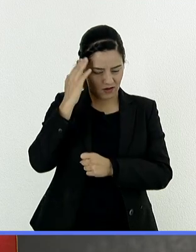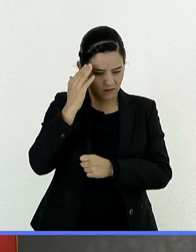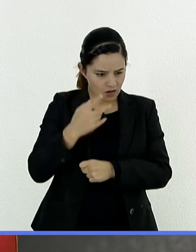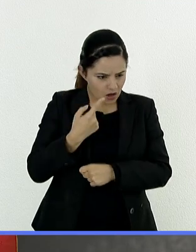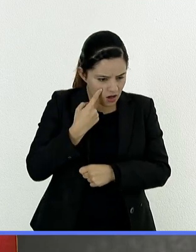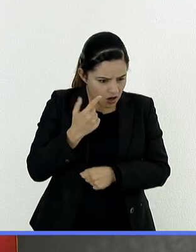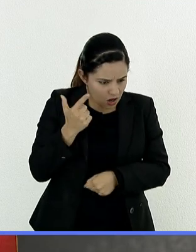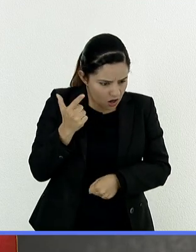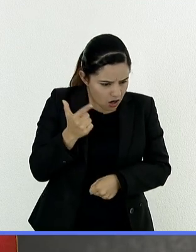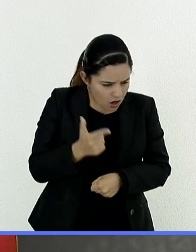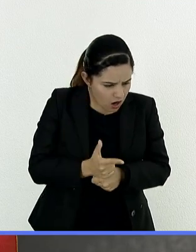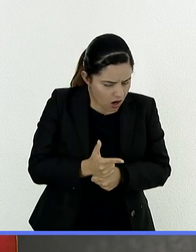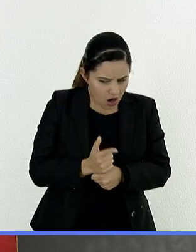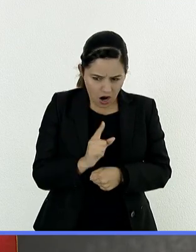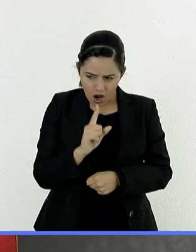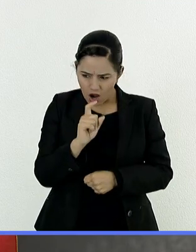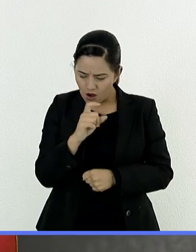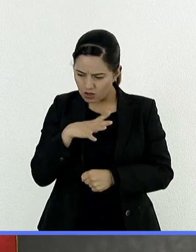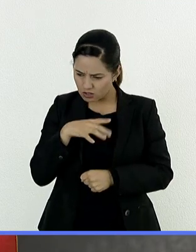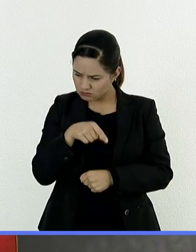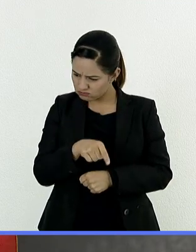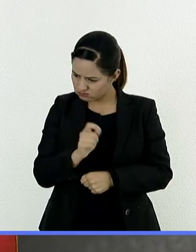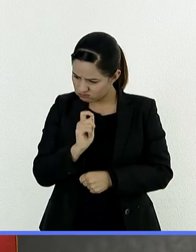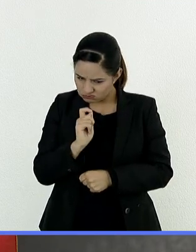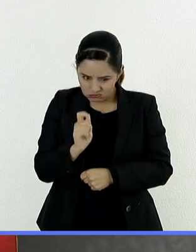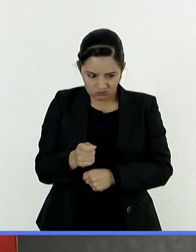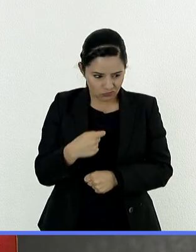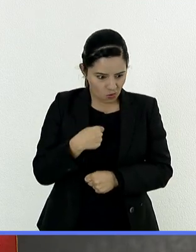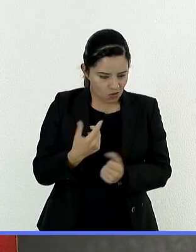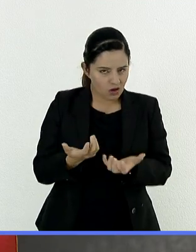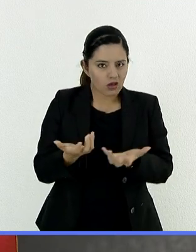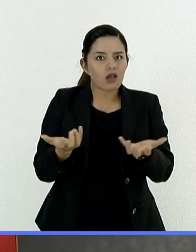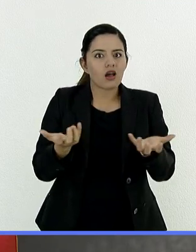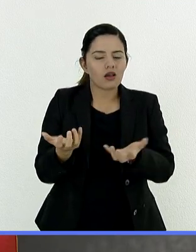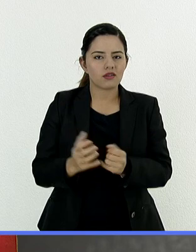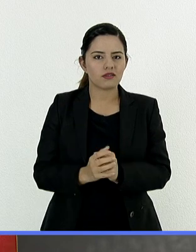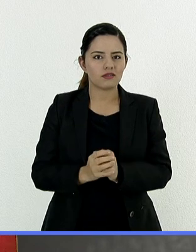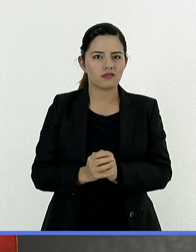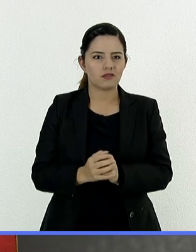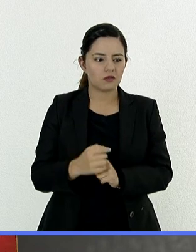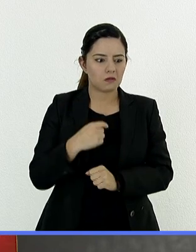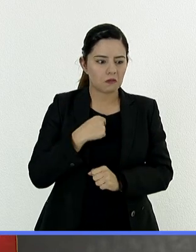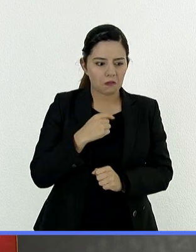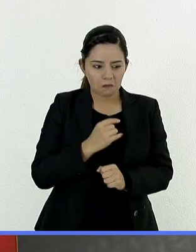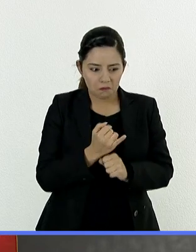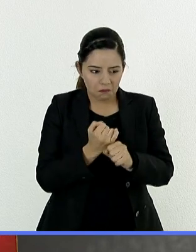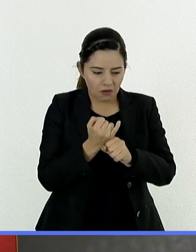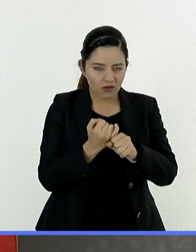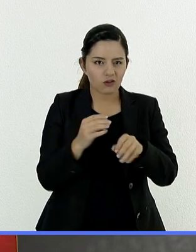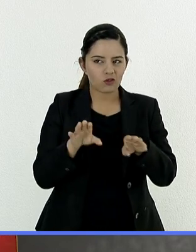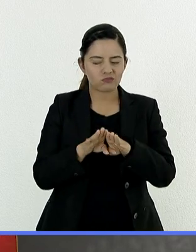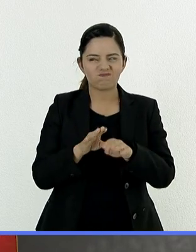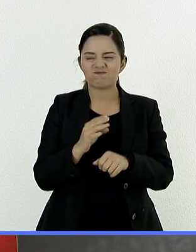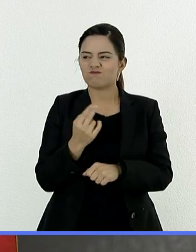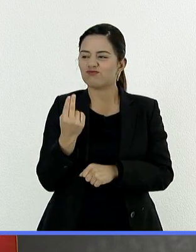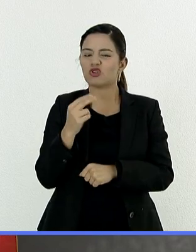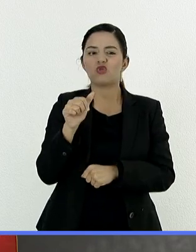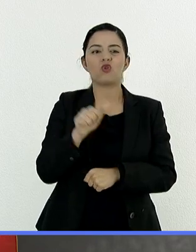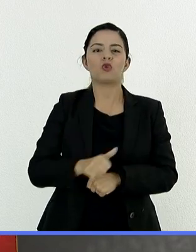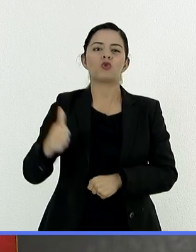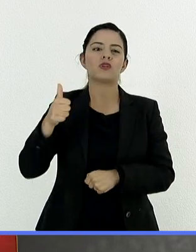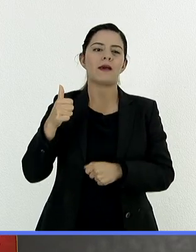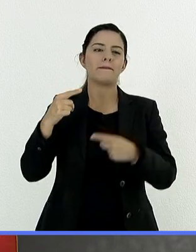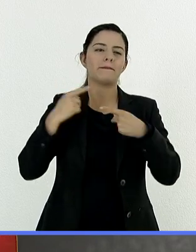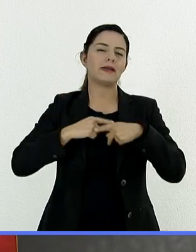cómo voy a entender esto esto con que se come qué voy a hacer con eso qué voy a hacer con esto que no esta información y te empiezas a dar cuenta que necesitas